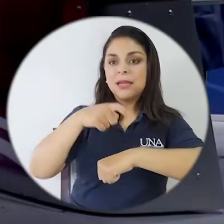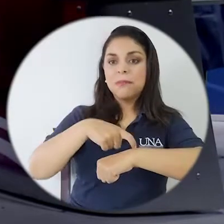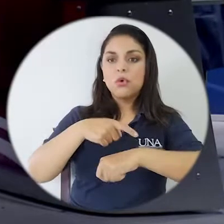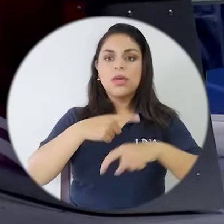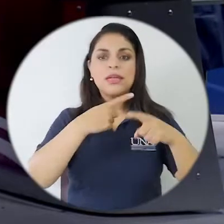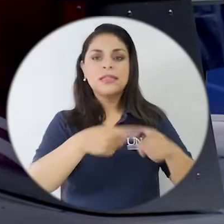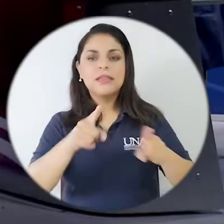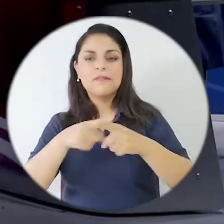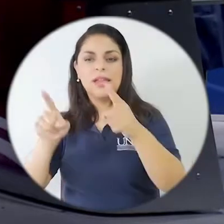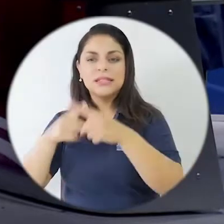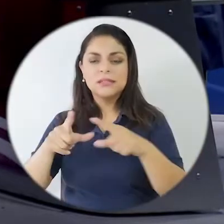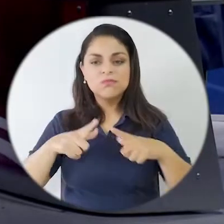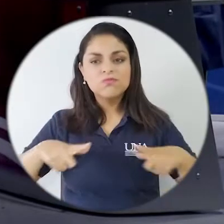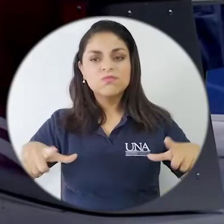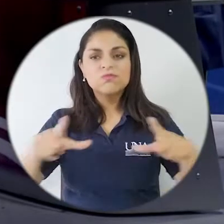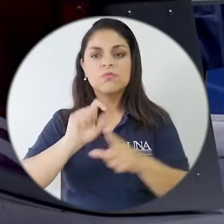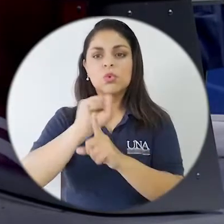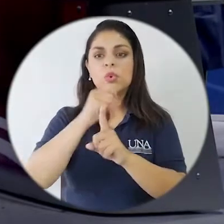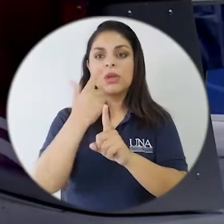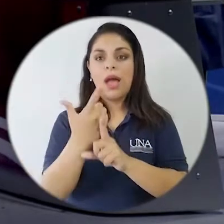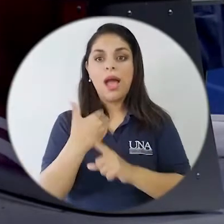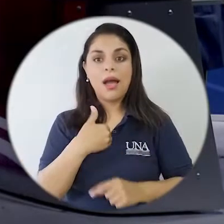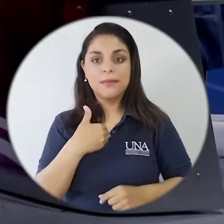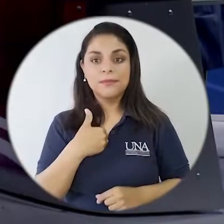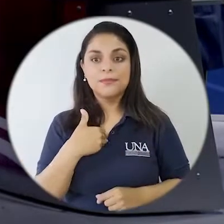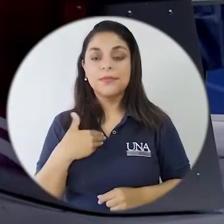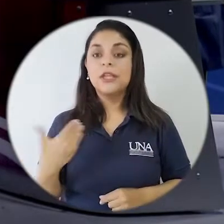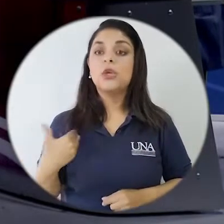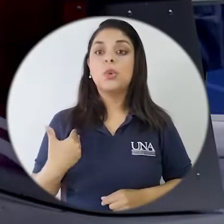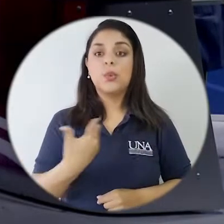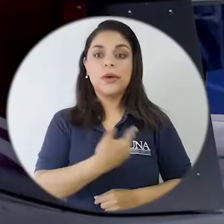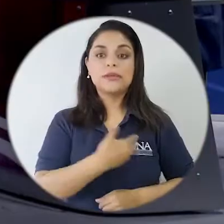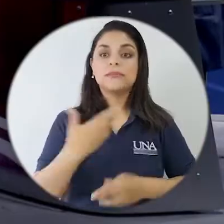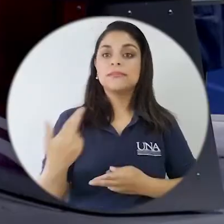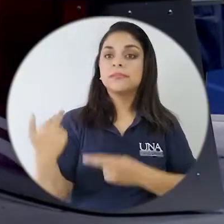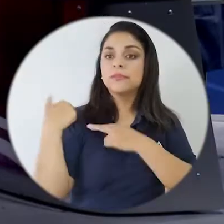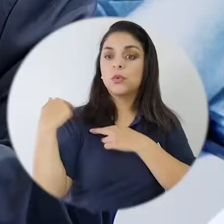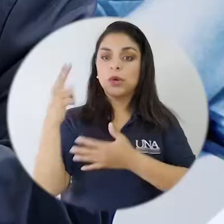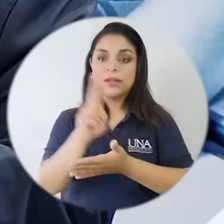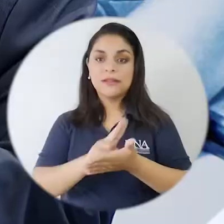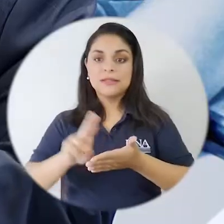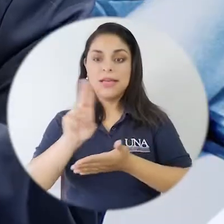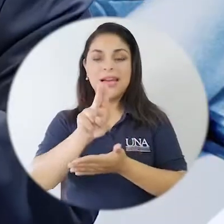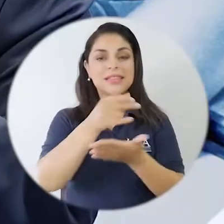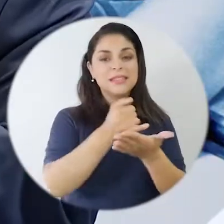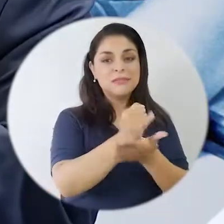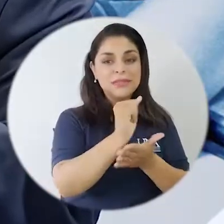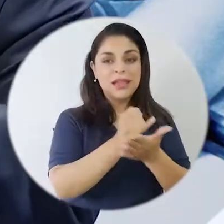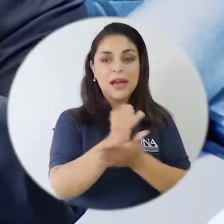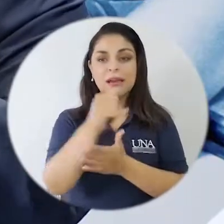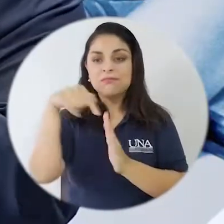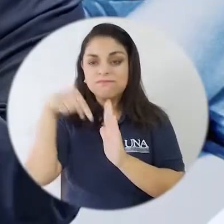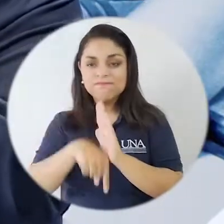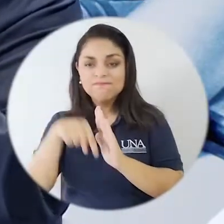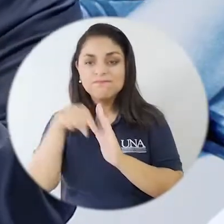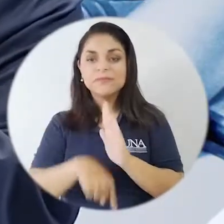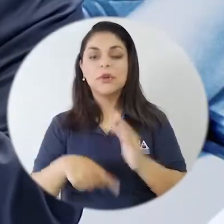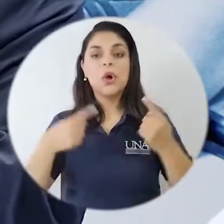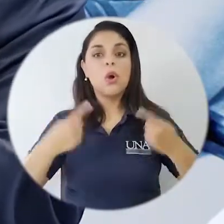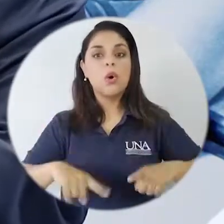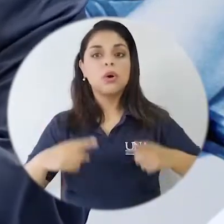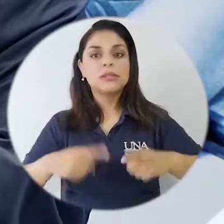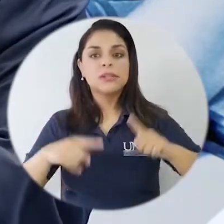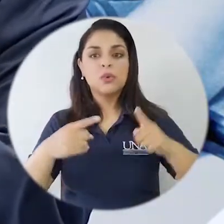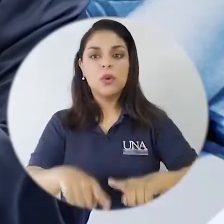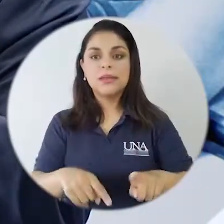un cierto tiempo distintos sectores sociales tenían. Y parte de nuestra responsabilidad como universidad es investigar y